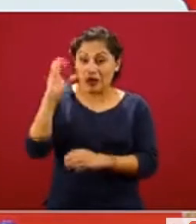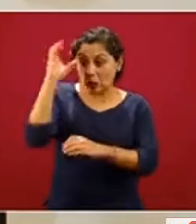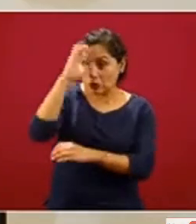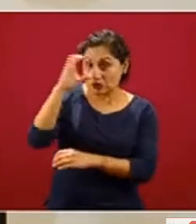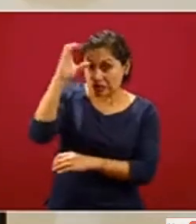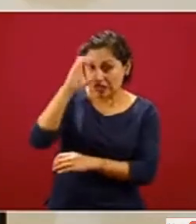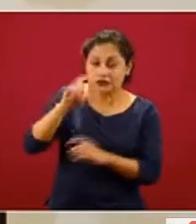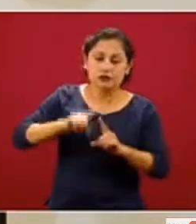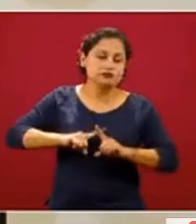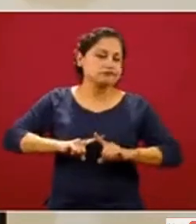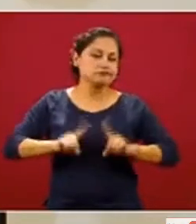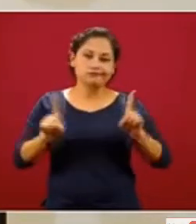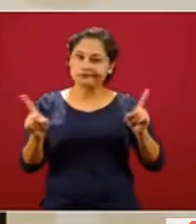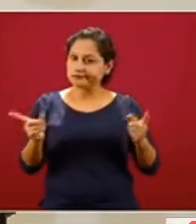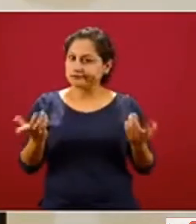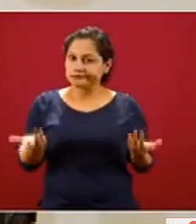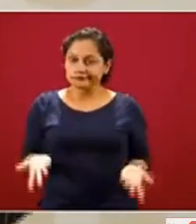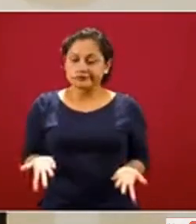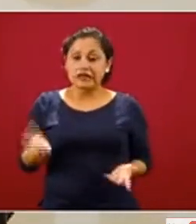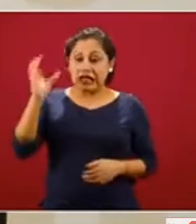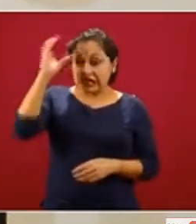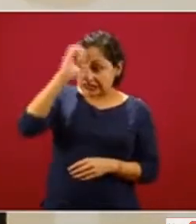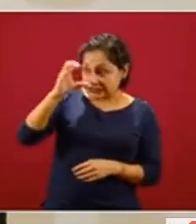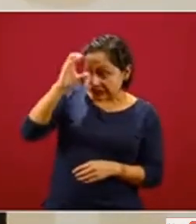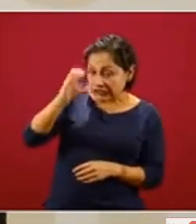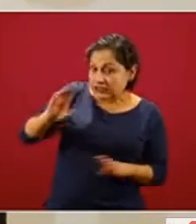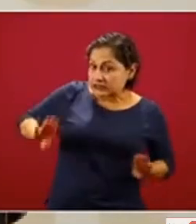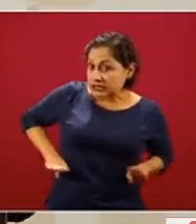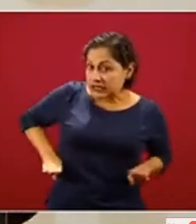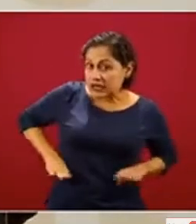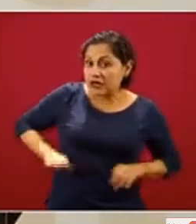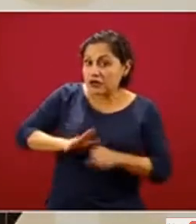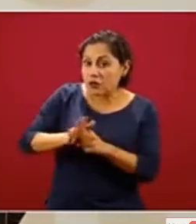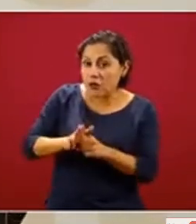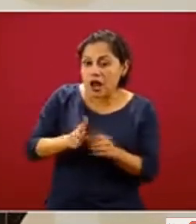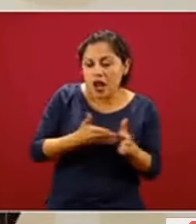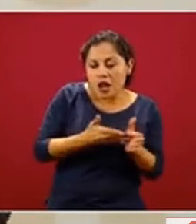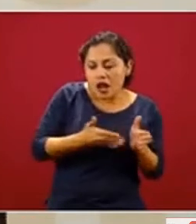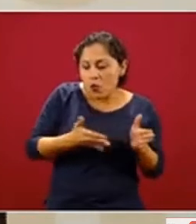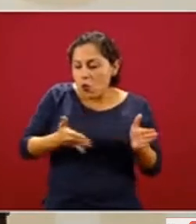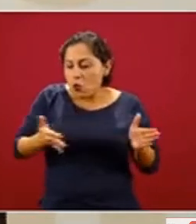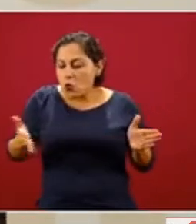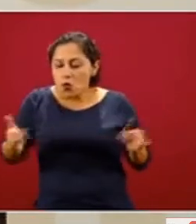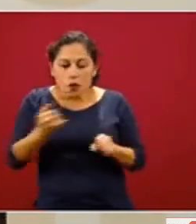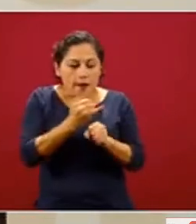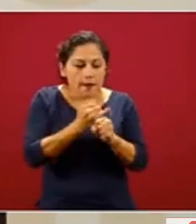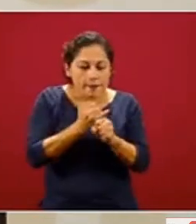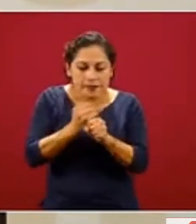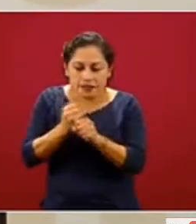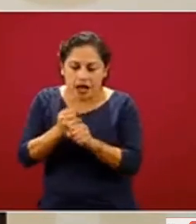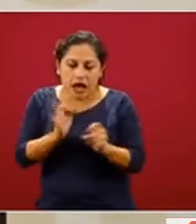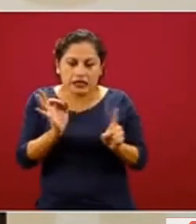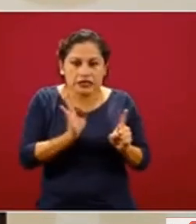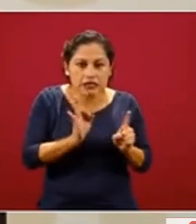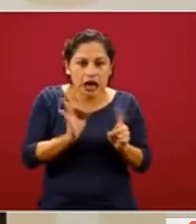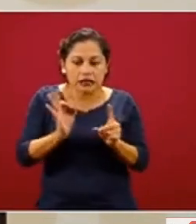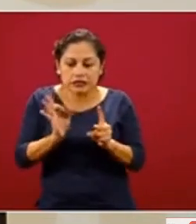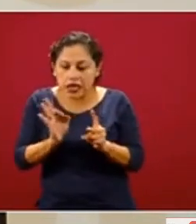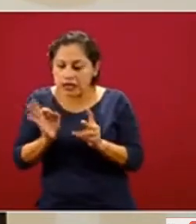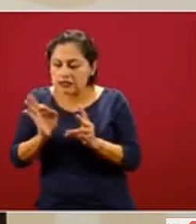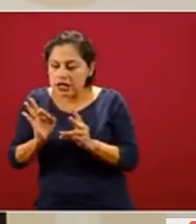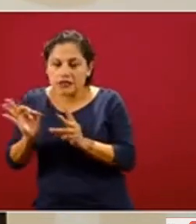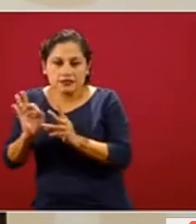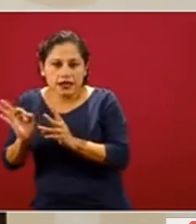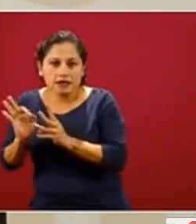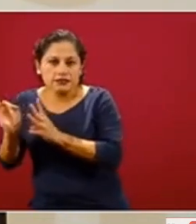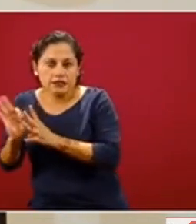que se hace en un recurso científico y técnico es tener un intervalo de escenarios plausibles que dependen